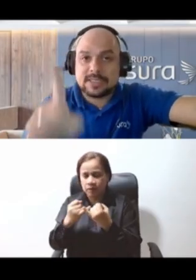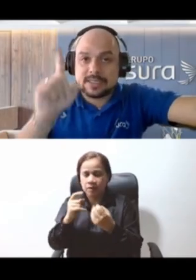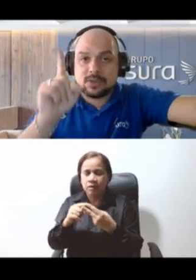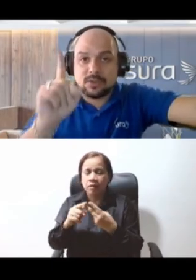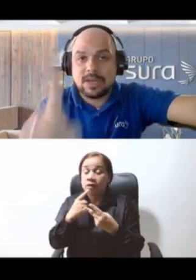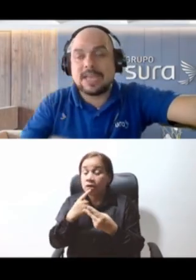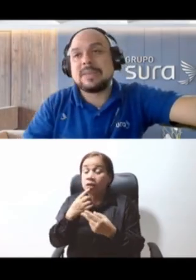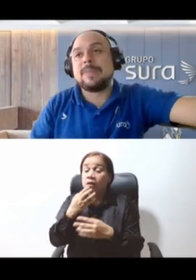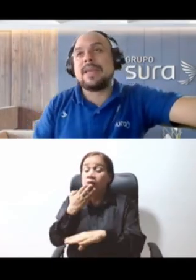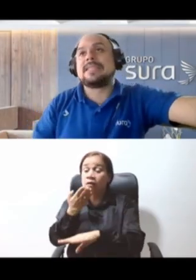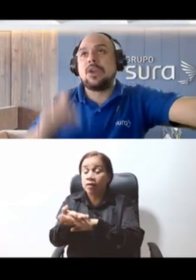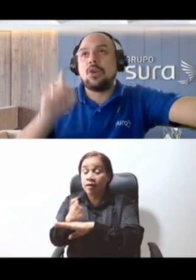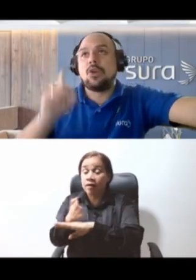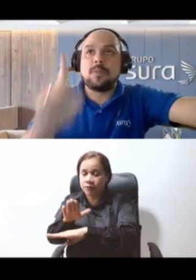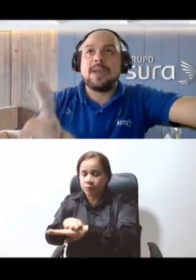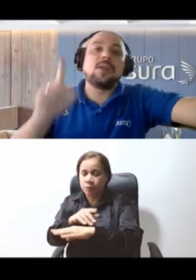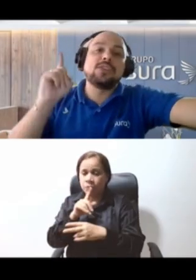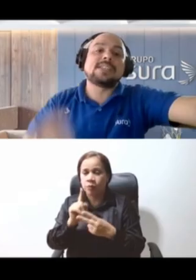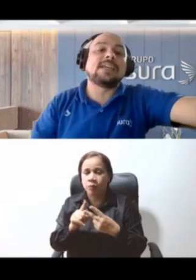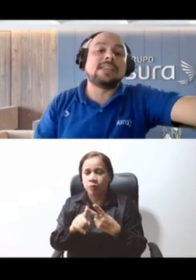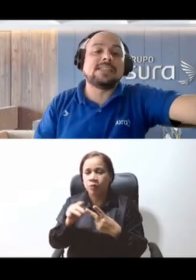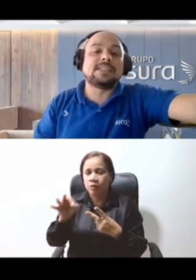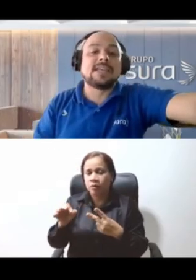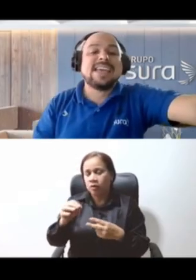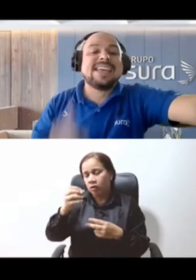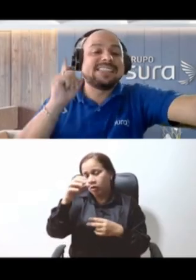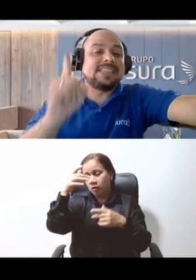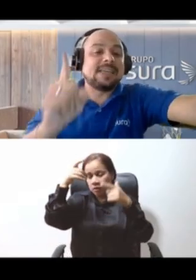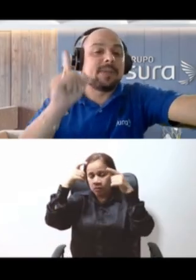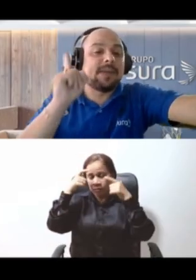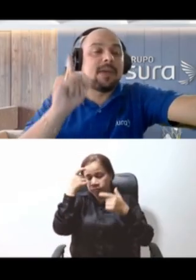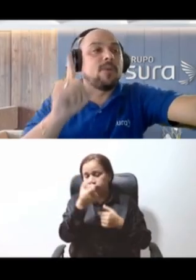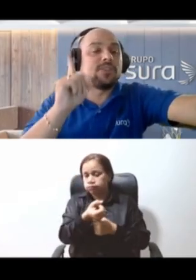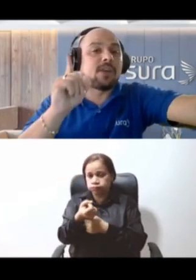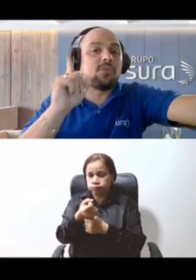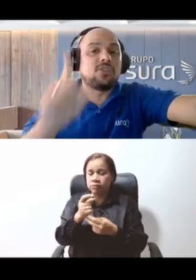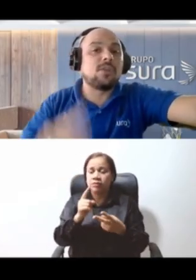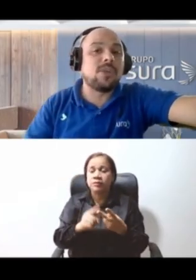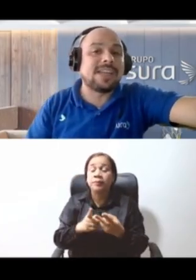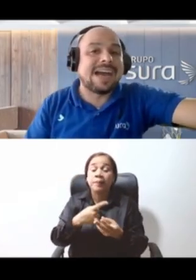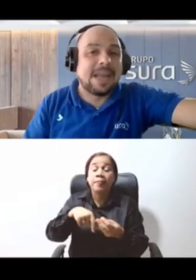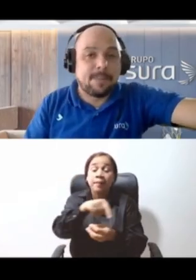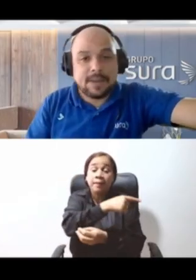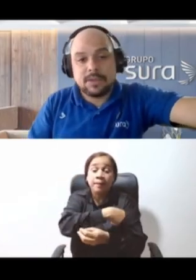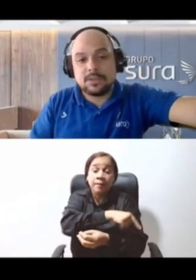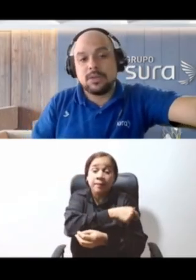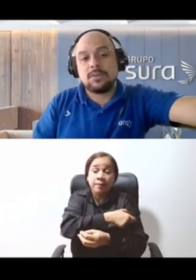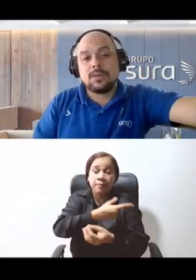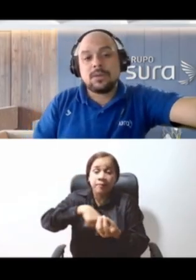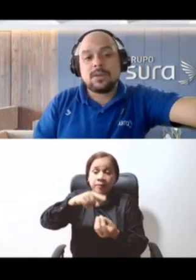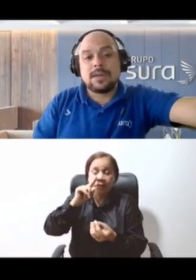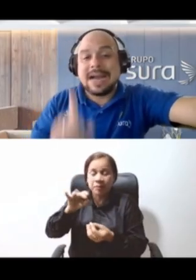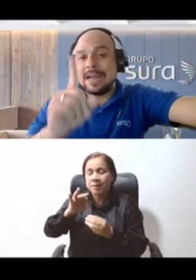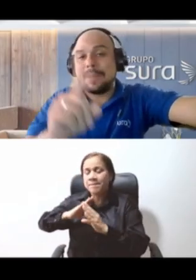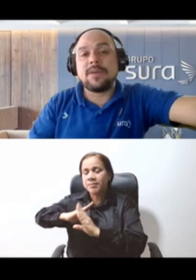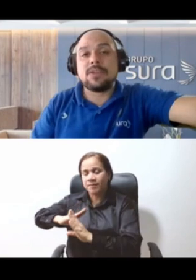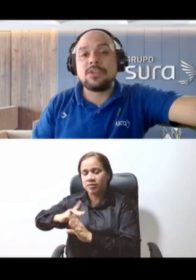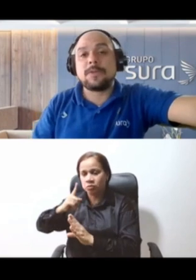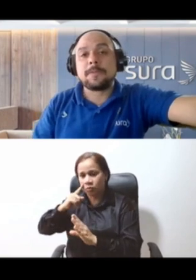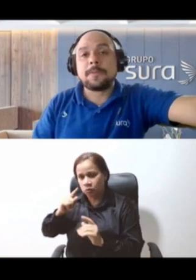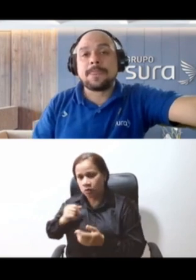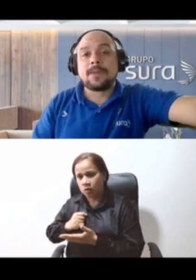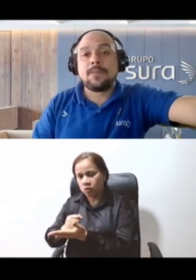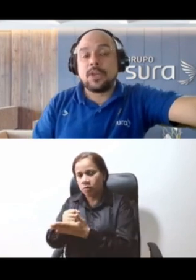los brigadistas dentro de las empresas, los bomberos y rescatistas, siempre debemos de contribuir a la prevención, a